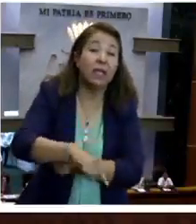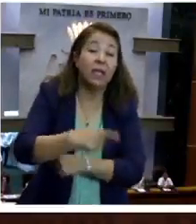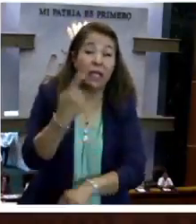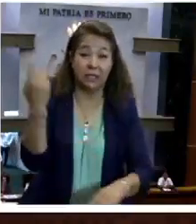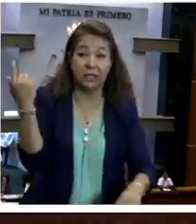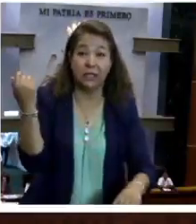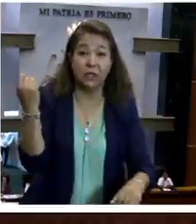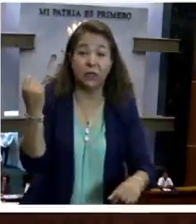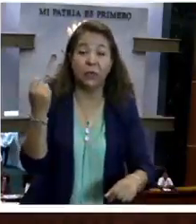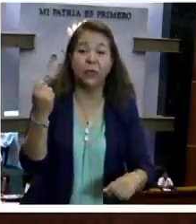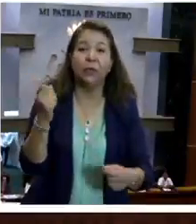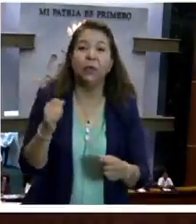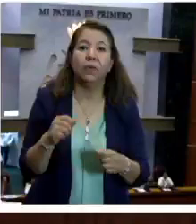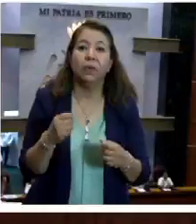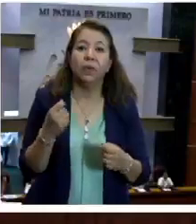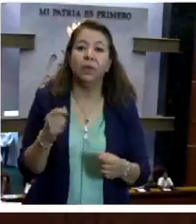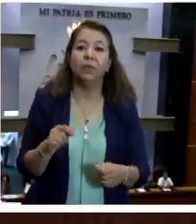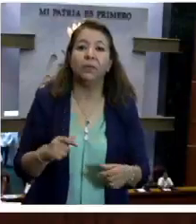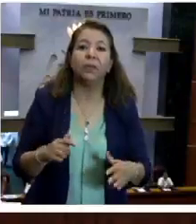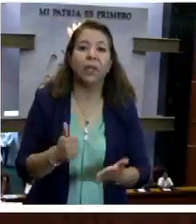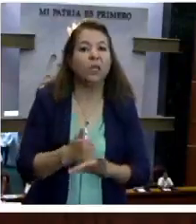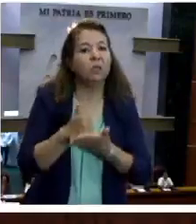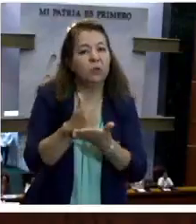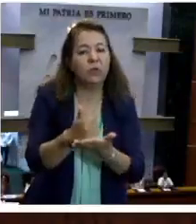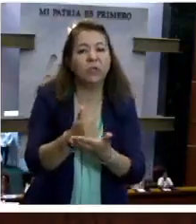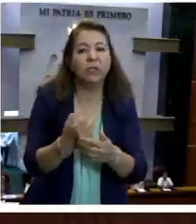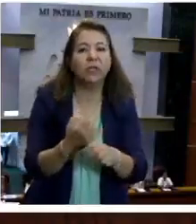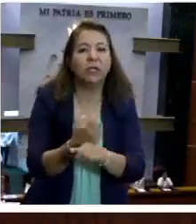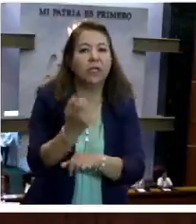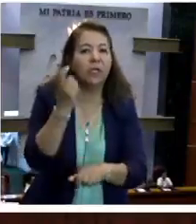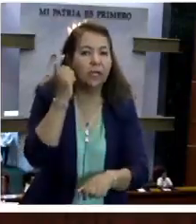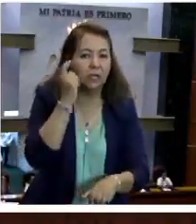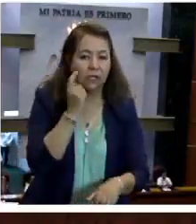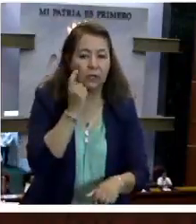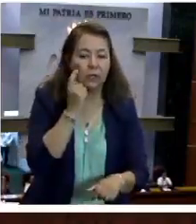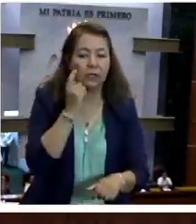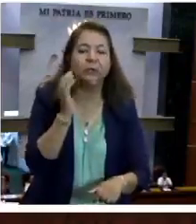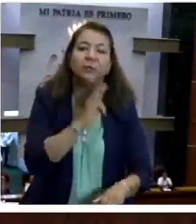a México y a Guerrero. Muchas gracias y muchas felicidades.